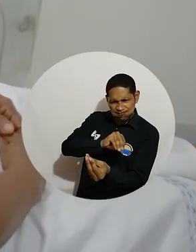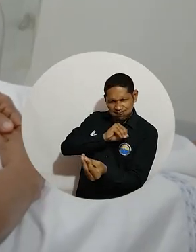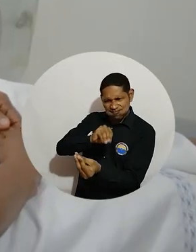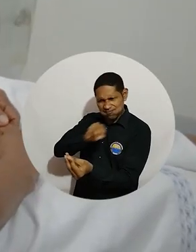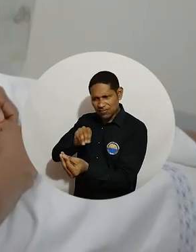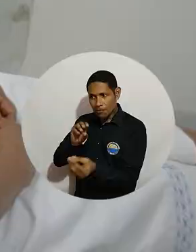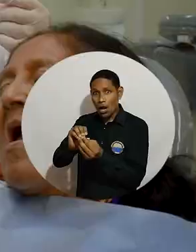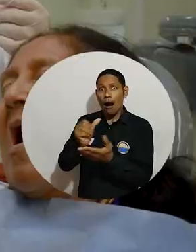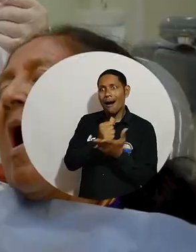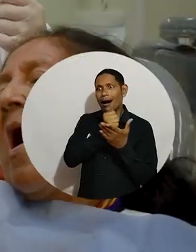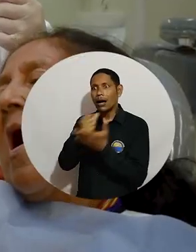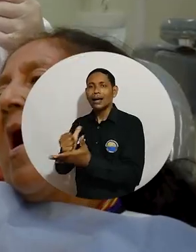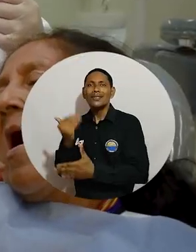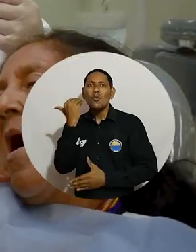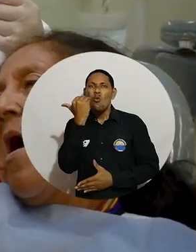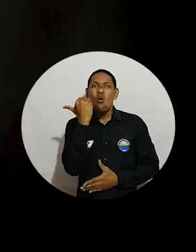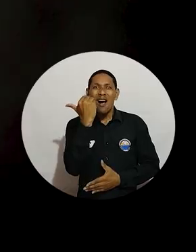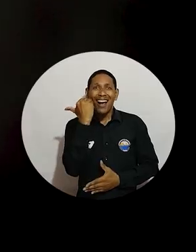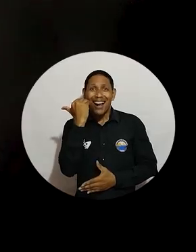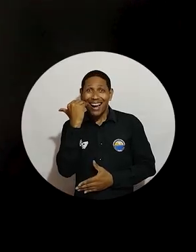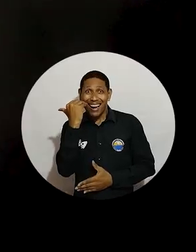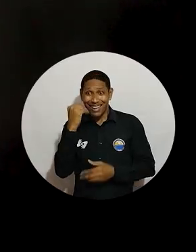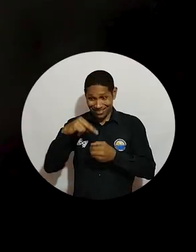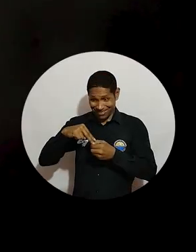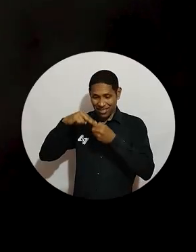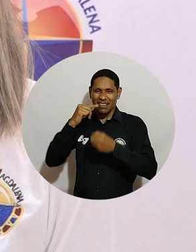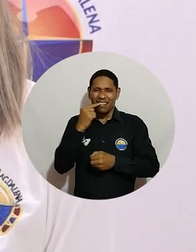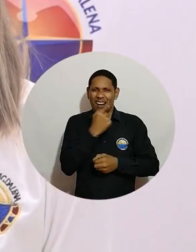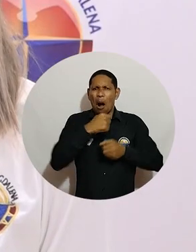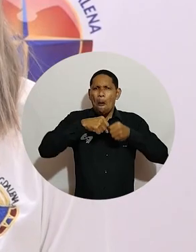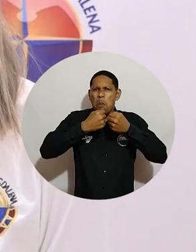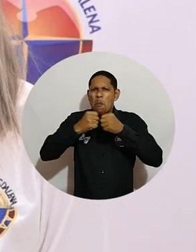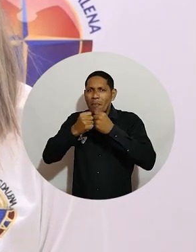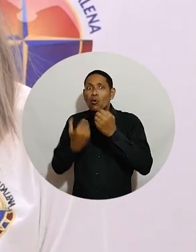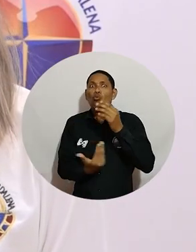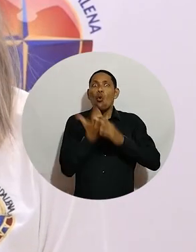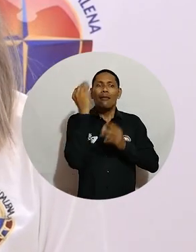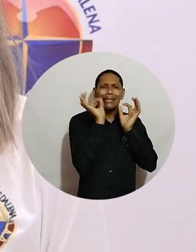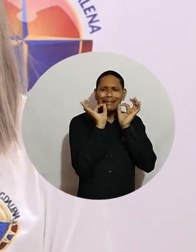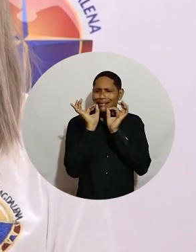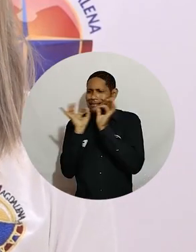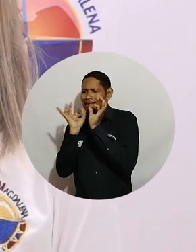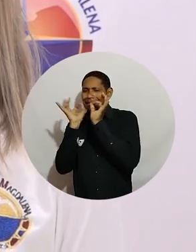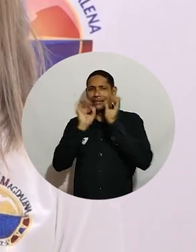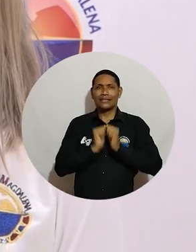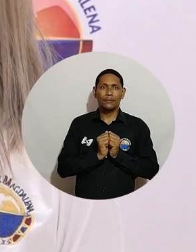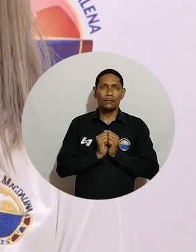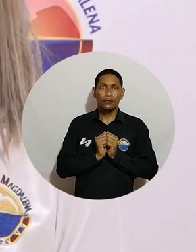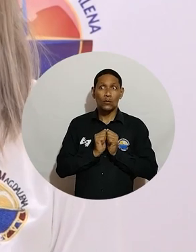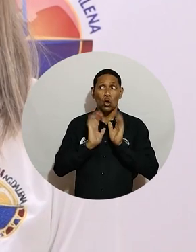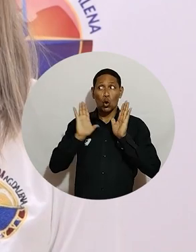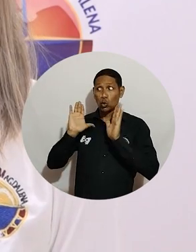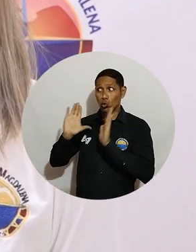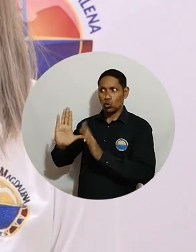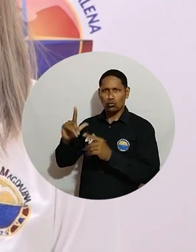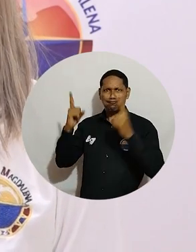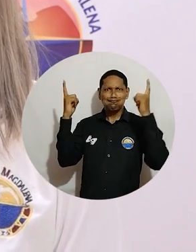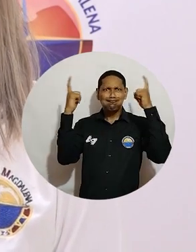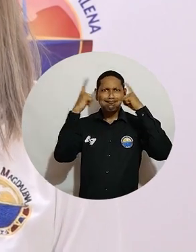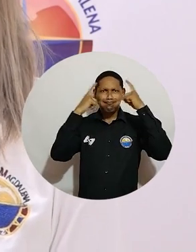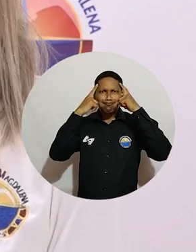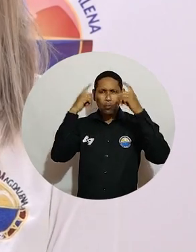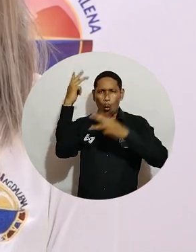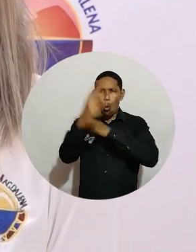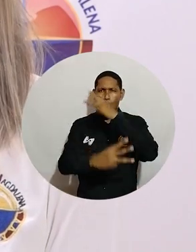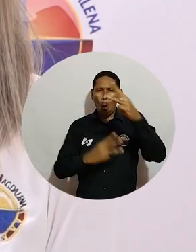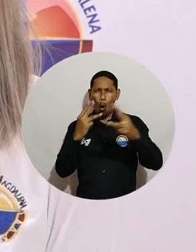la implantación de prótesis dentales a mujeres indígenas. Toda esa sabiduría y su forma de ver el mundo